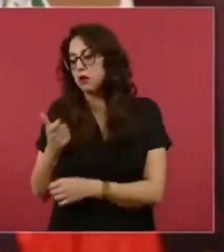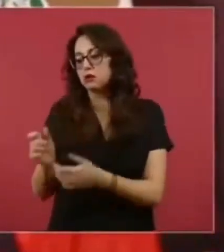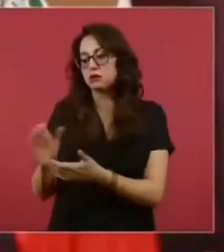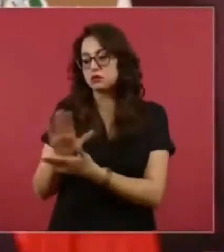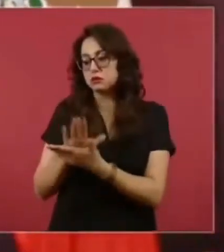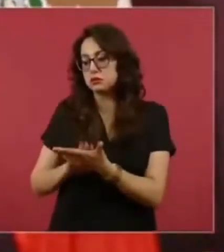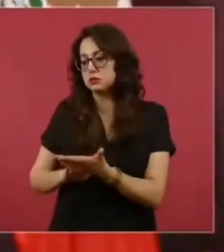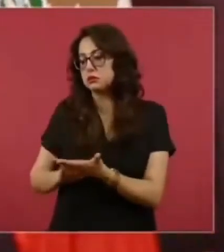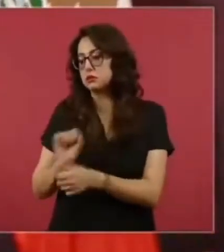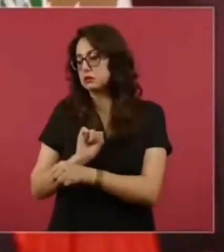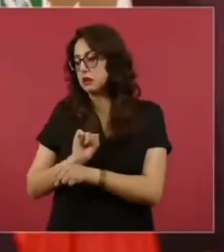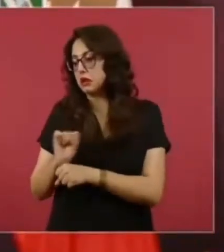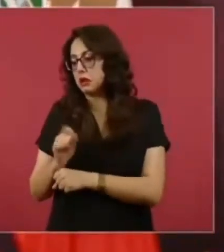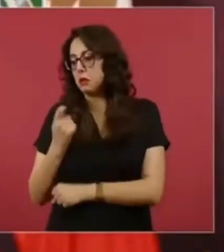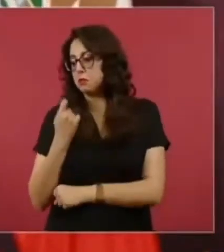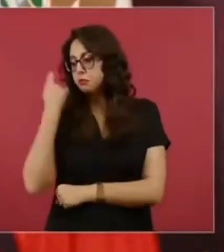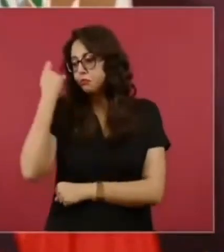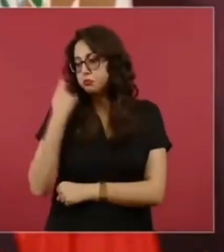del ISSSTE,